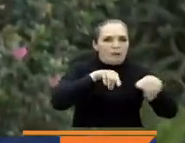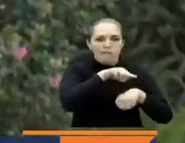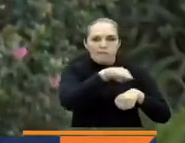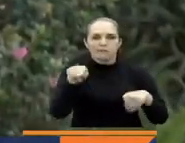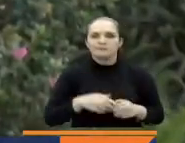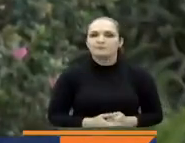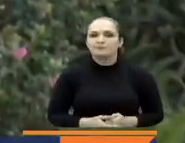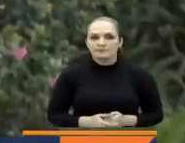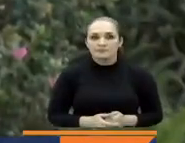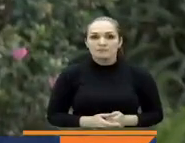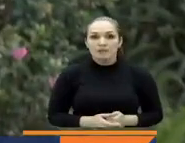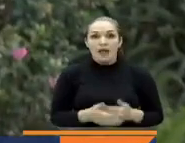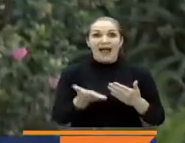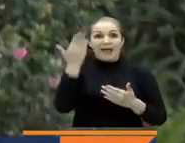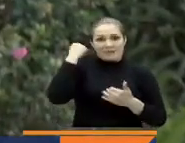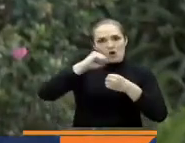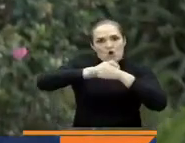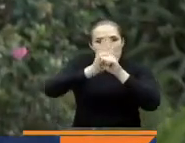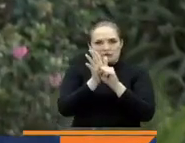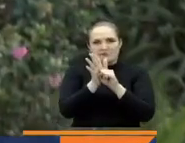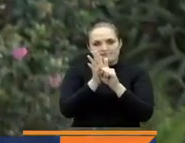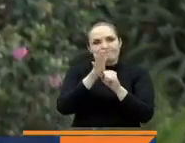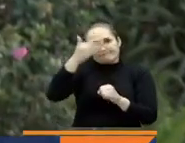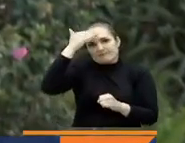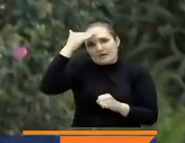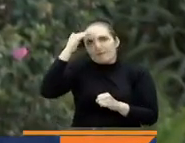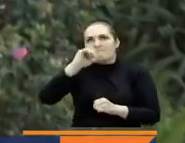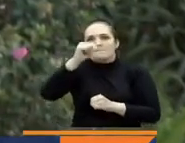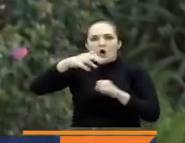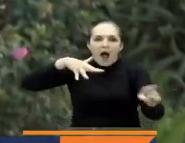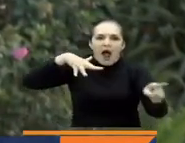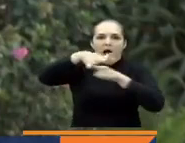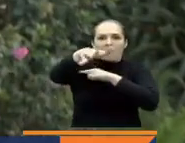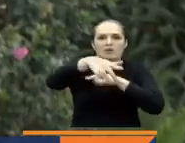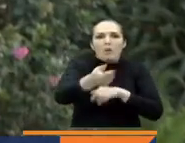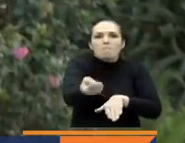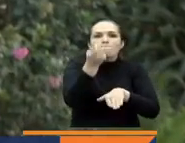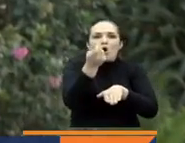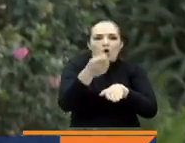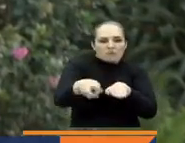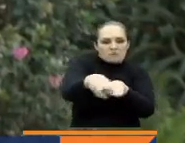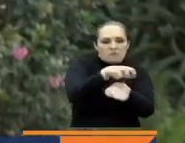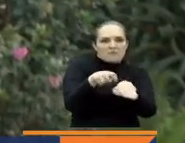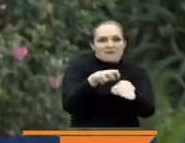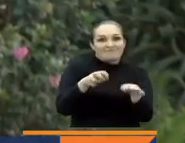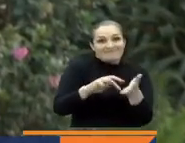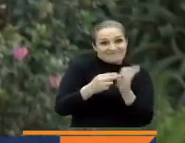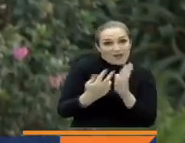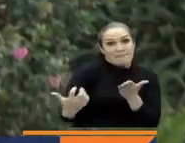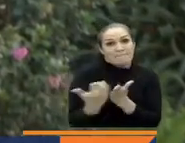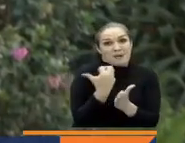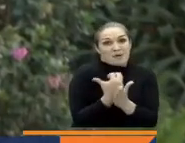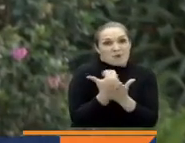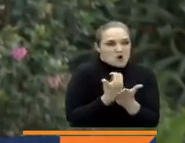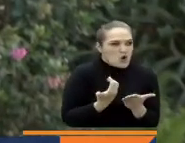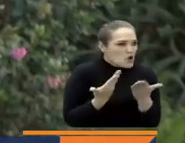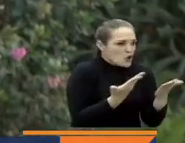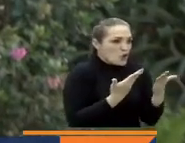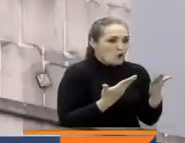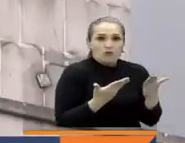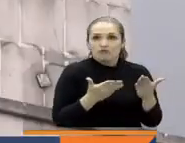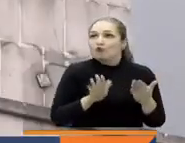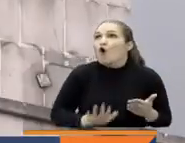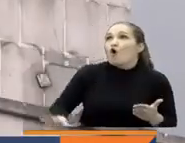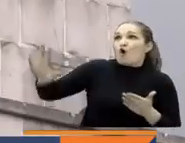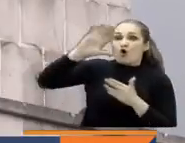mundo, a causa del COVID, han tenido que disminuir su demanda, y esto genera unos problemas de ingresos que tienen que ser solventados por todas las ciudades en el